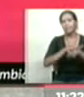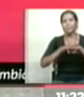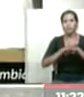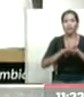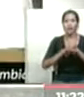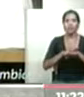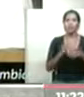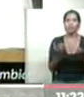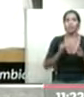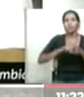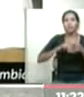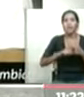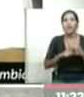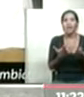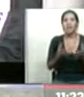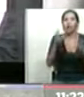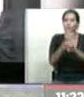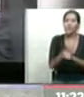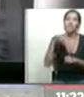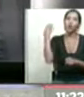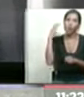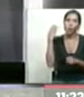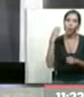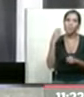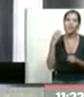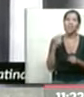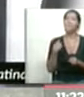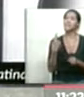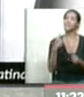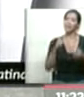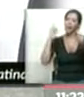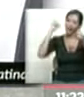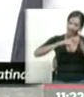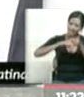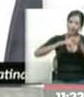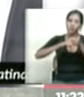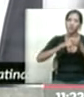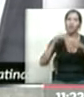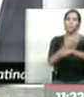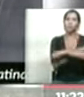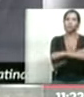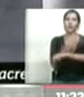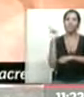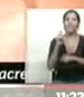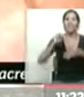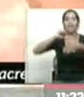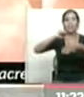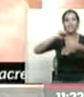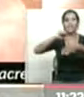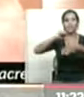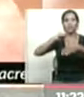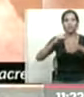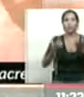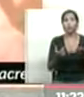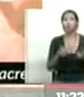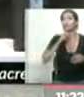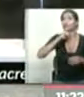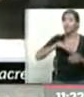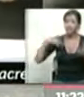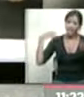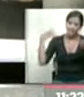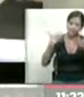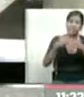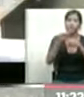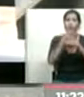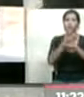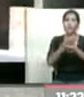todo caso, habría que confiar en Colombia, el principal aliado de oposición venezolana en América Latina, con su historial de gobiernos de